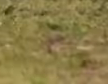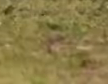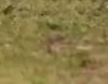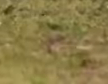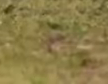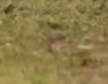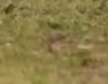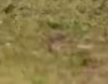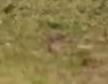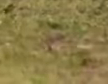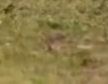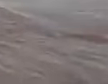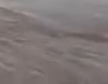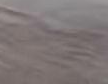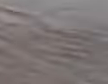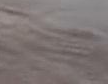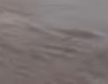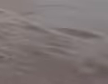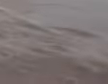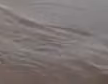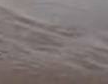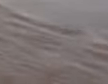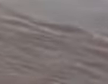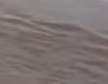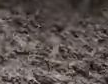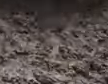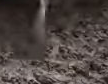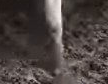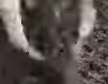esa tierra que Dios prometió.